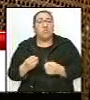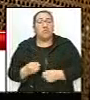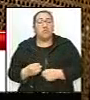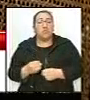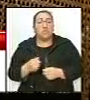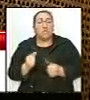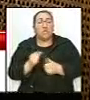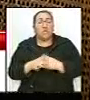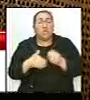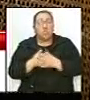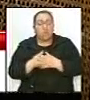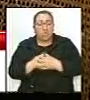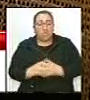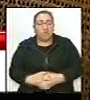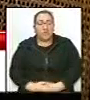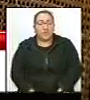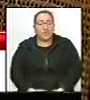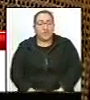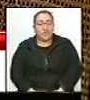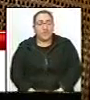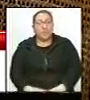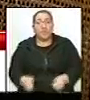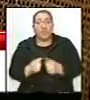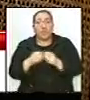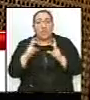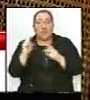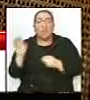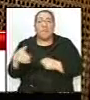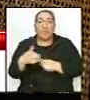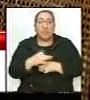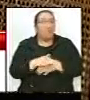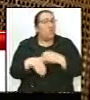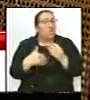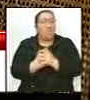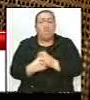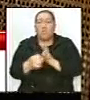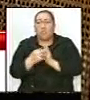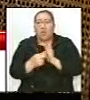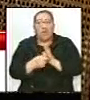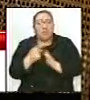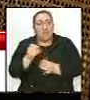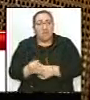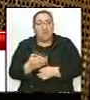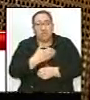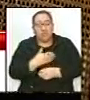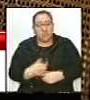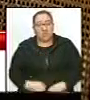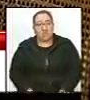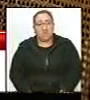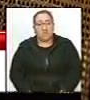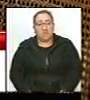el A Comer Pescado, Innovate, y todos los programas, presidente.